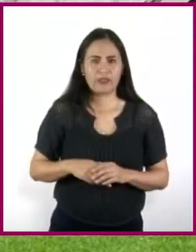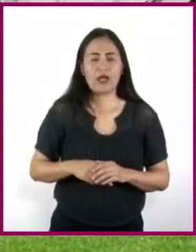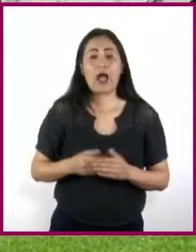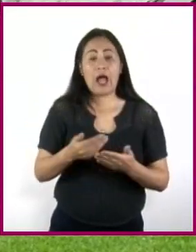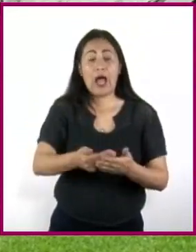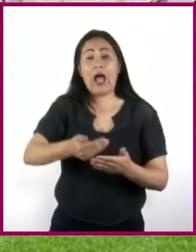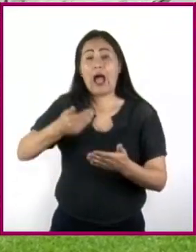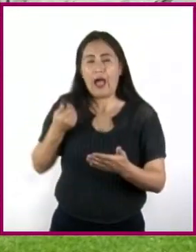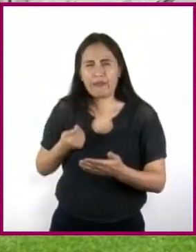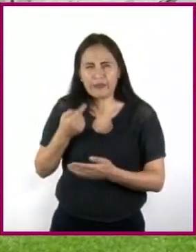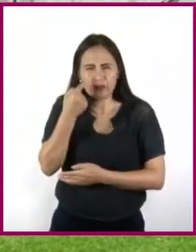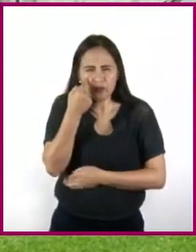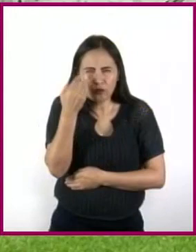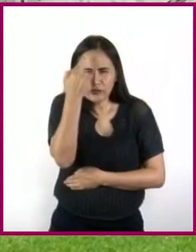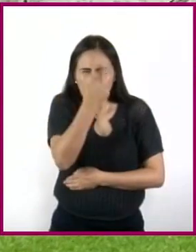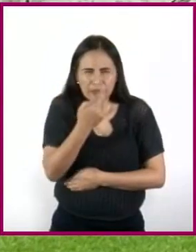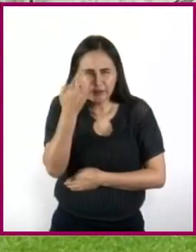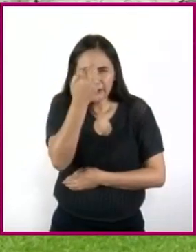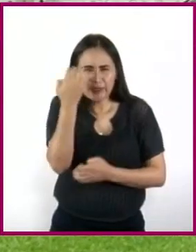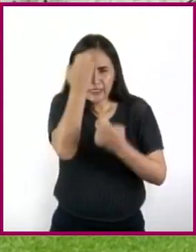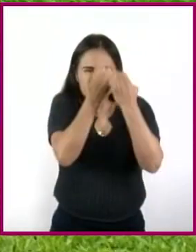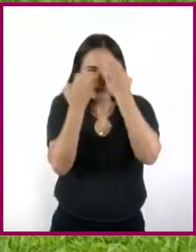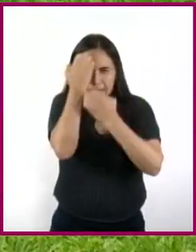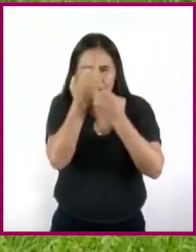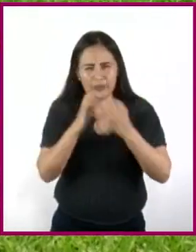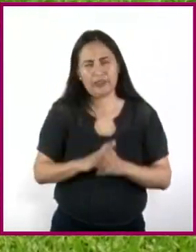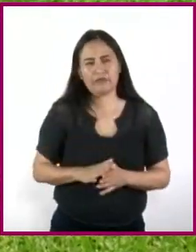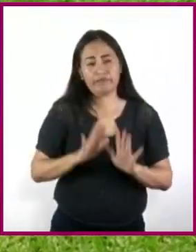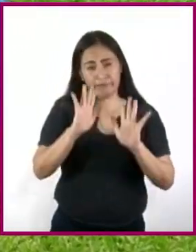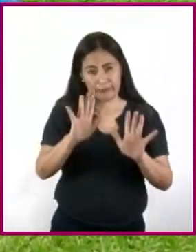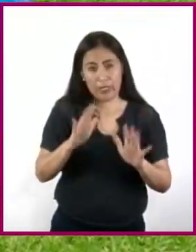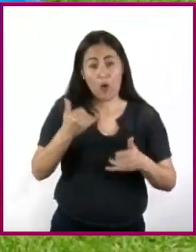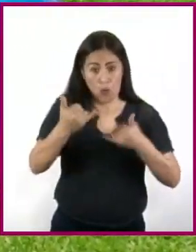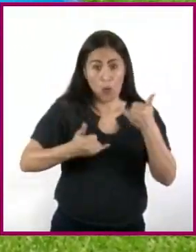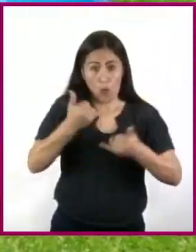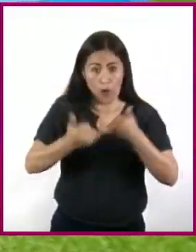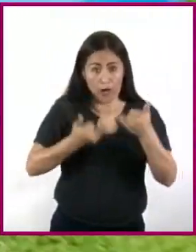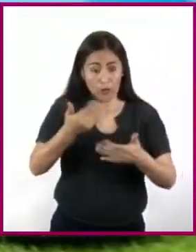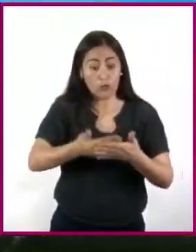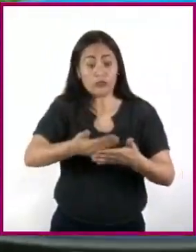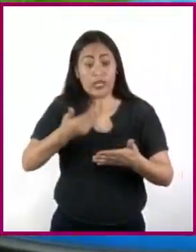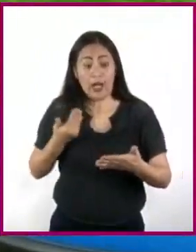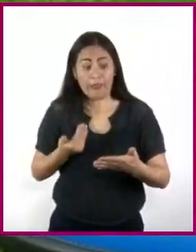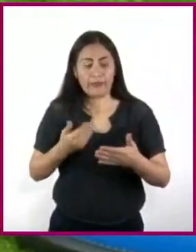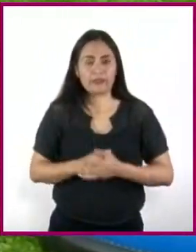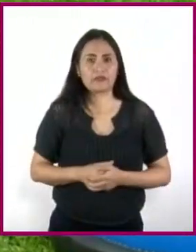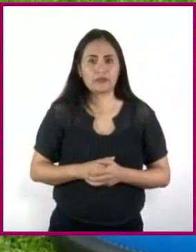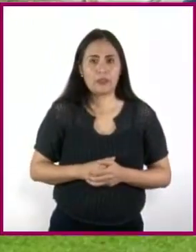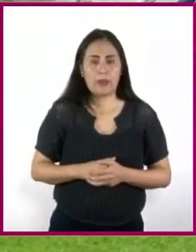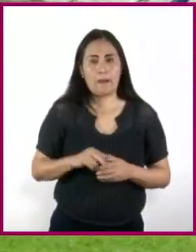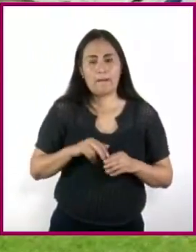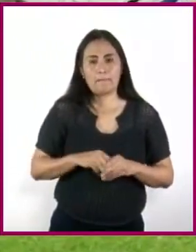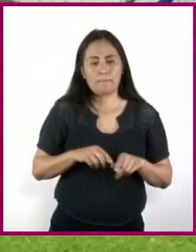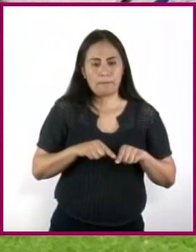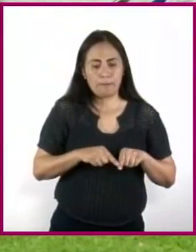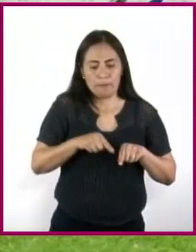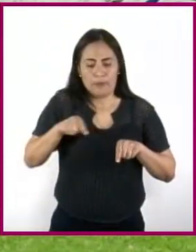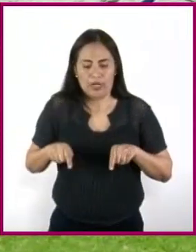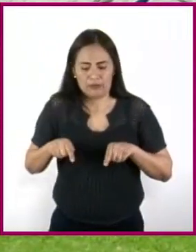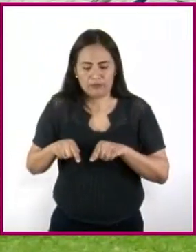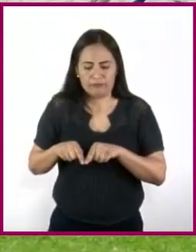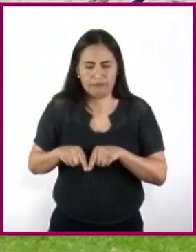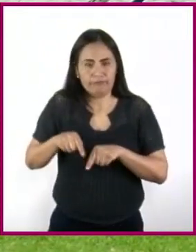anticiparte correctamente. Regularmente en los juegos se han llegado a anticipar con pasos laterales, lo que te hace un